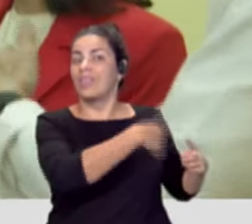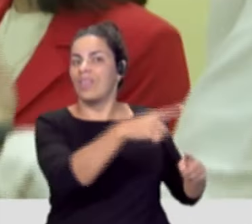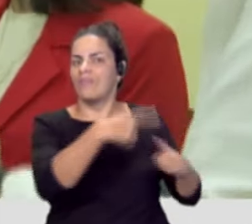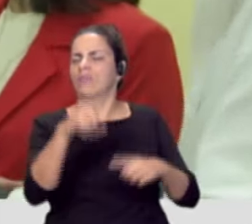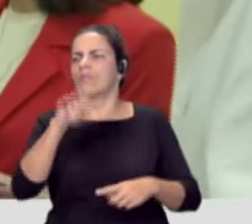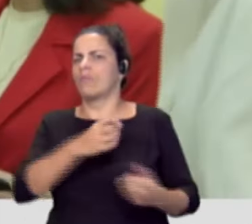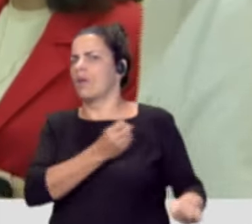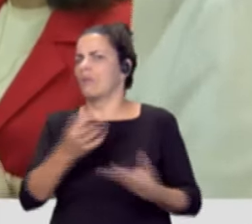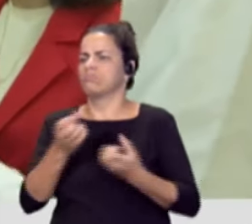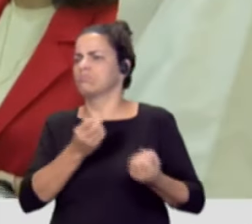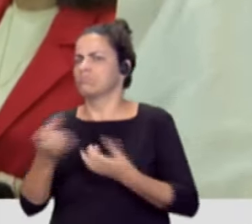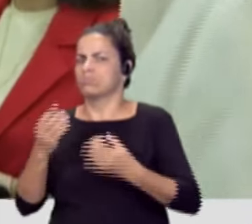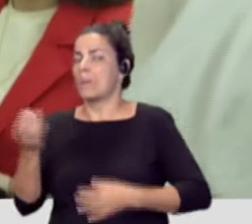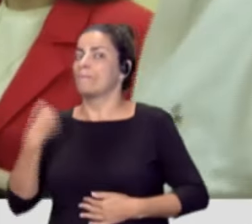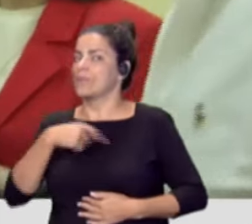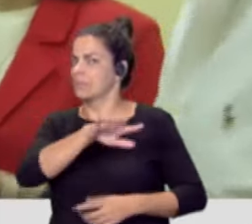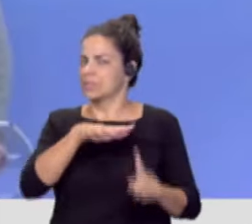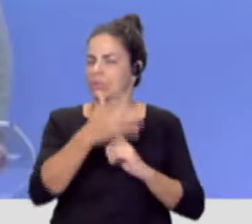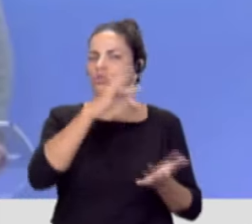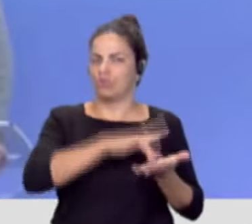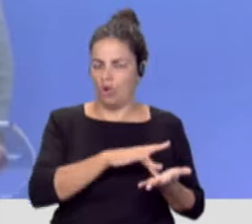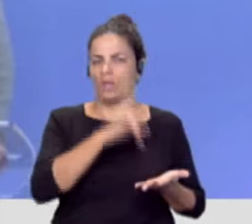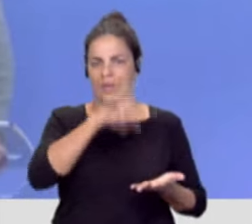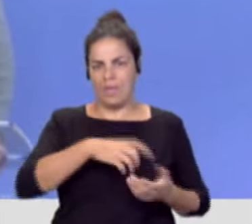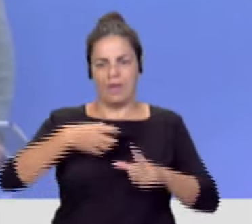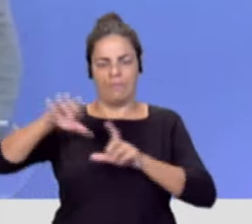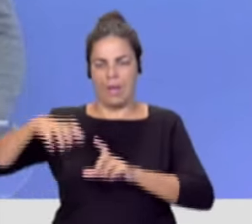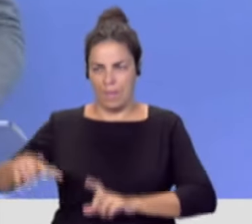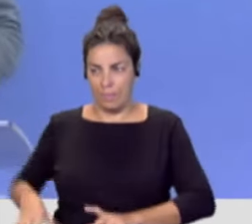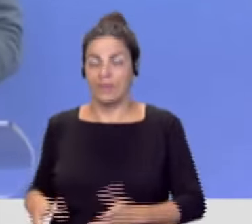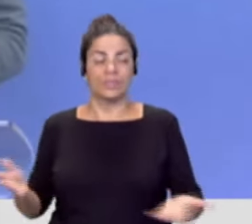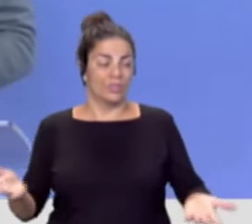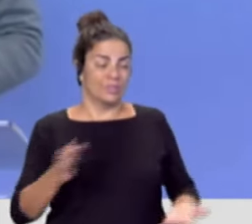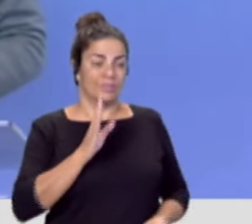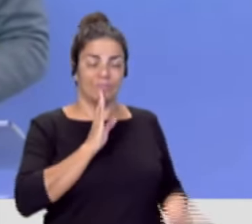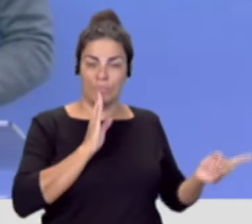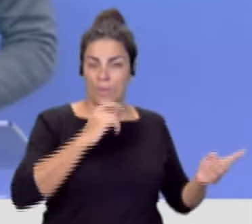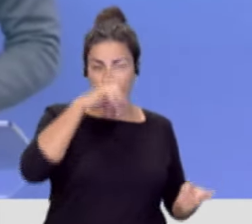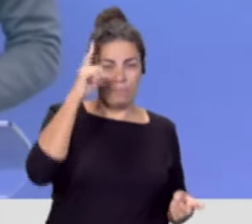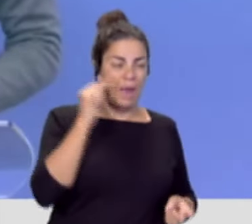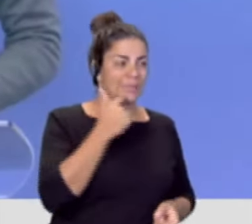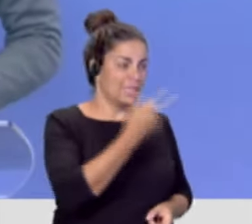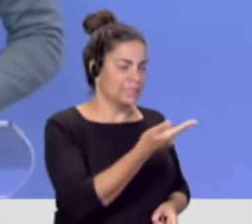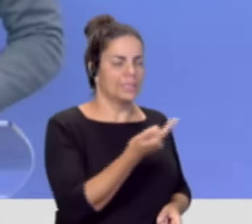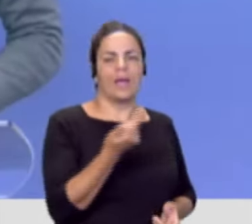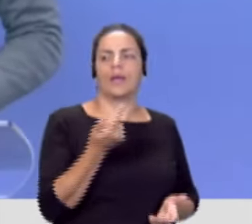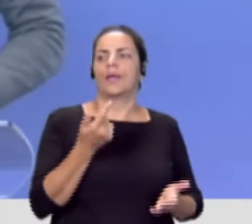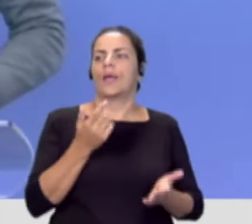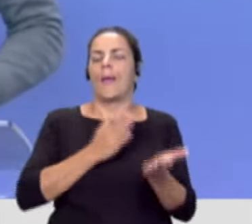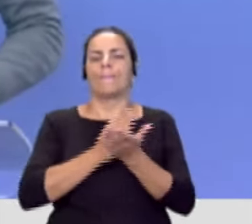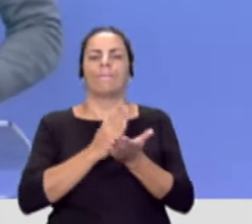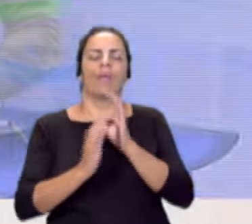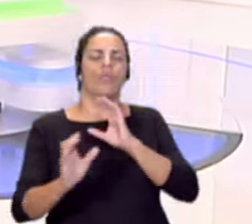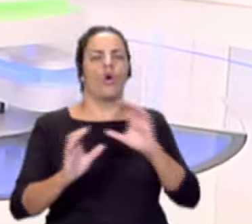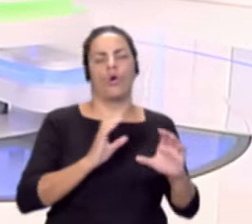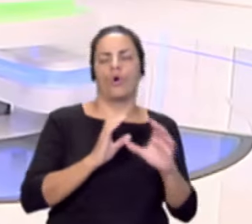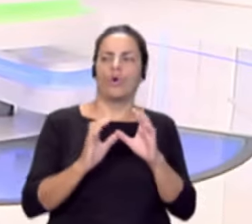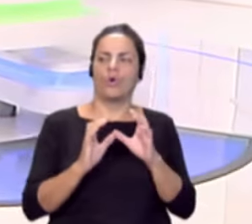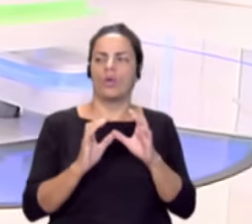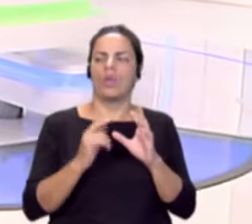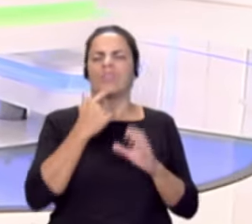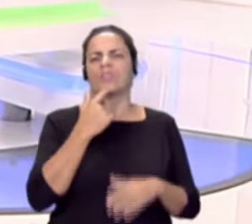relacionadas con el mismo caso. ¿Qué estamos hablando? Estamos hablando que eso que estabas comentando tú antes, Marta, de ¿Por qué los medios le dicen, por qué no hayan